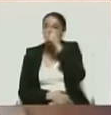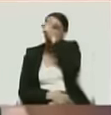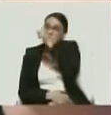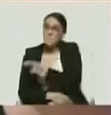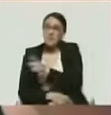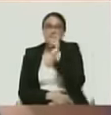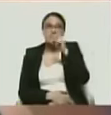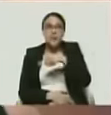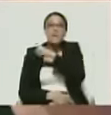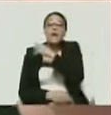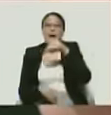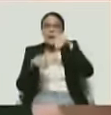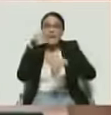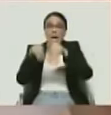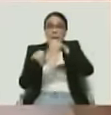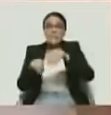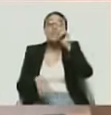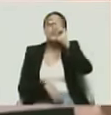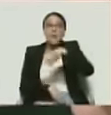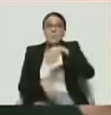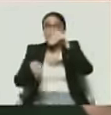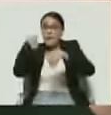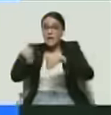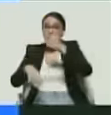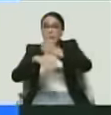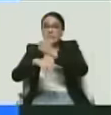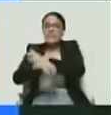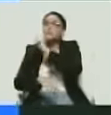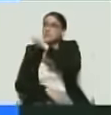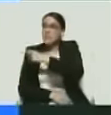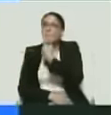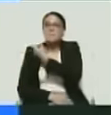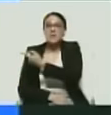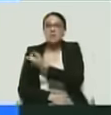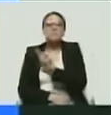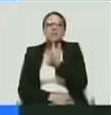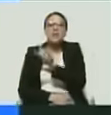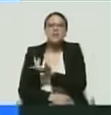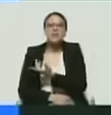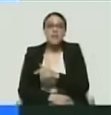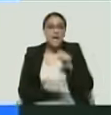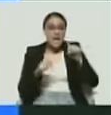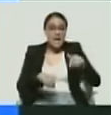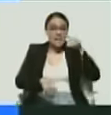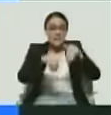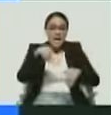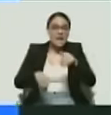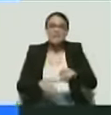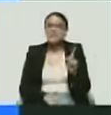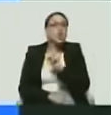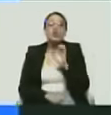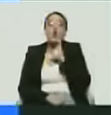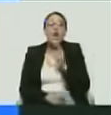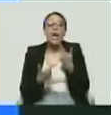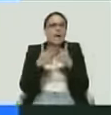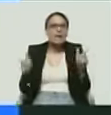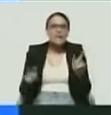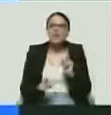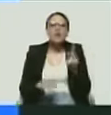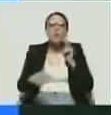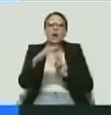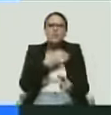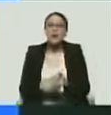Este señor es candidato. El candidato presidencial le dice, estas elecciones no son un proceso libre ni transparente. ¿Y entonces por qué